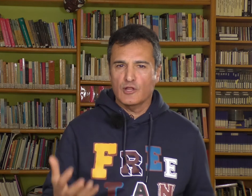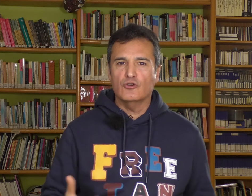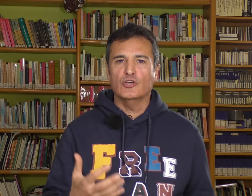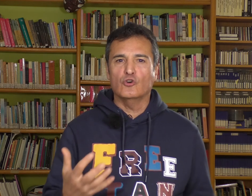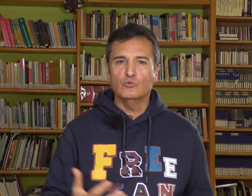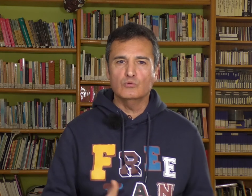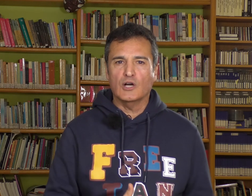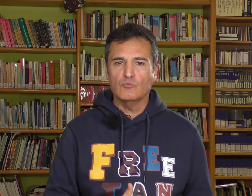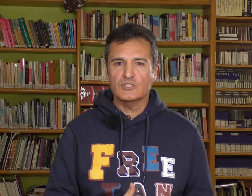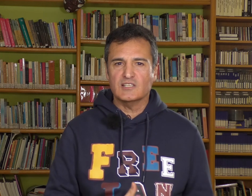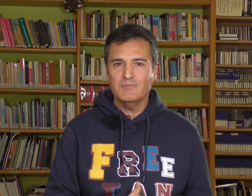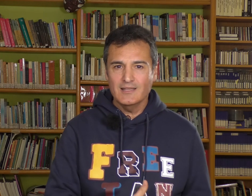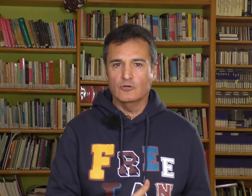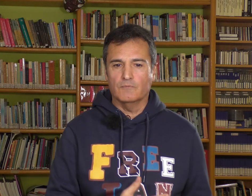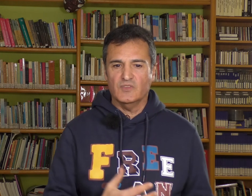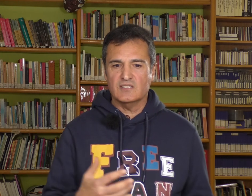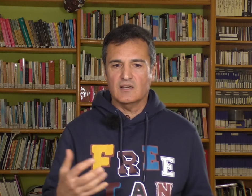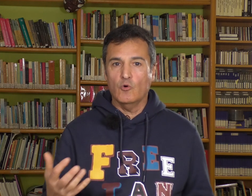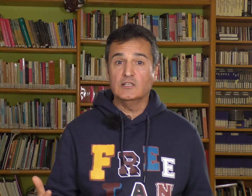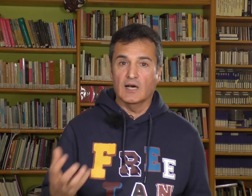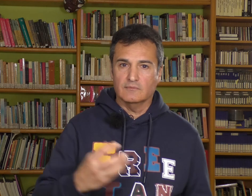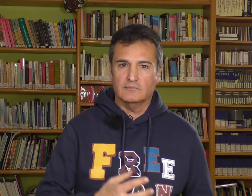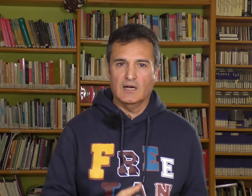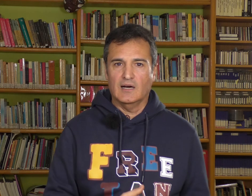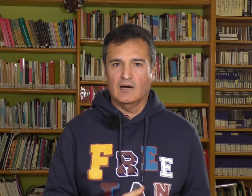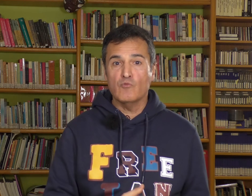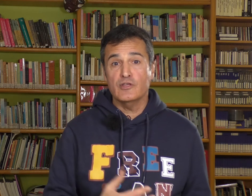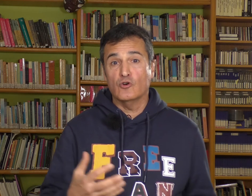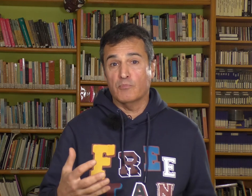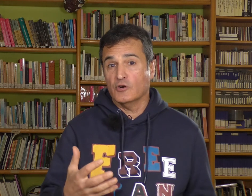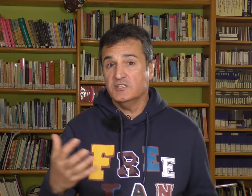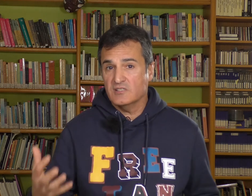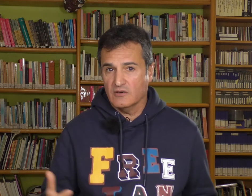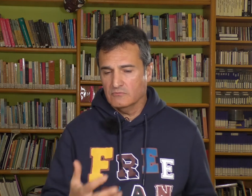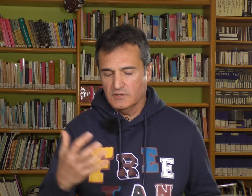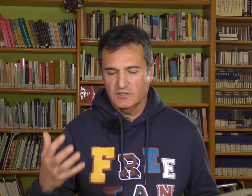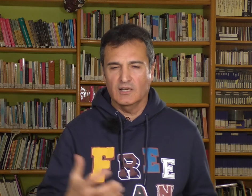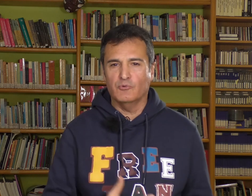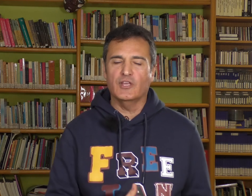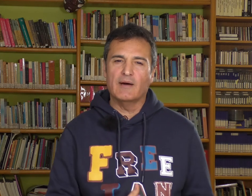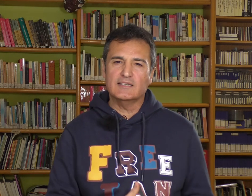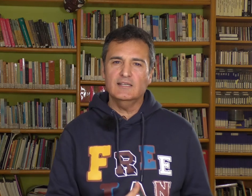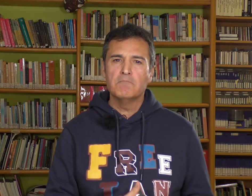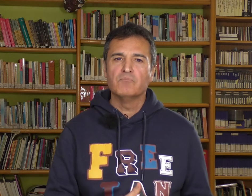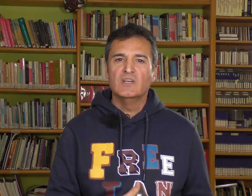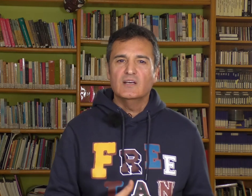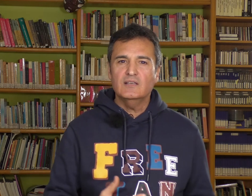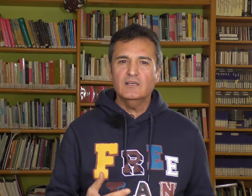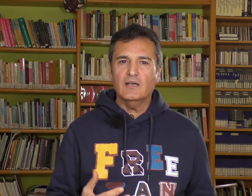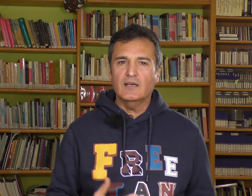de situación, de coyuntura, cómo estás viendo esta vuelta a un ciclo progresista, ¿no?, si se le puede llamar así.